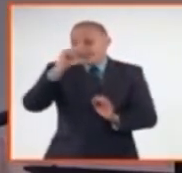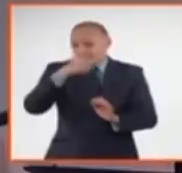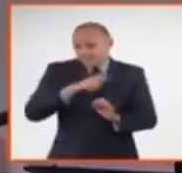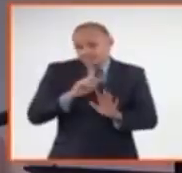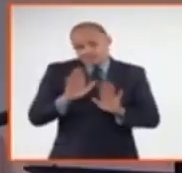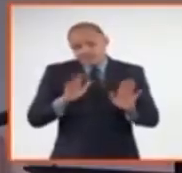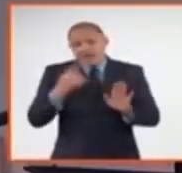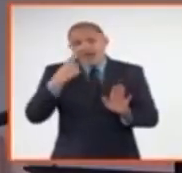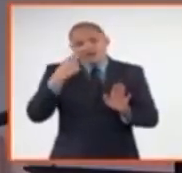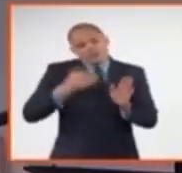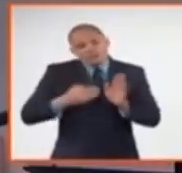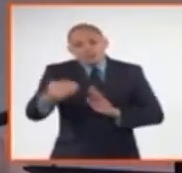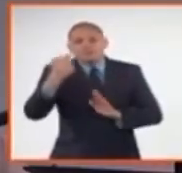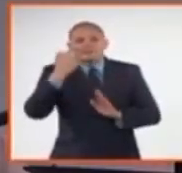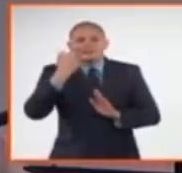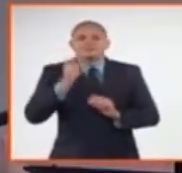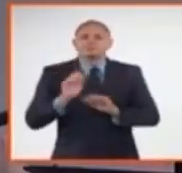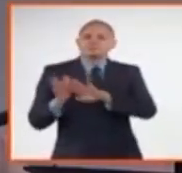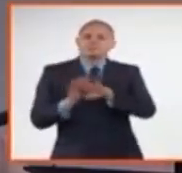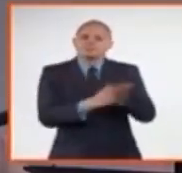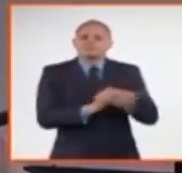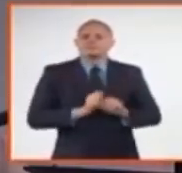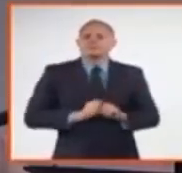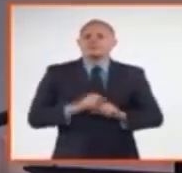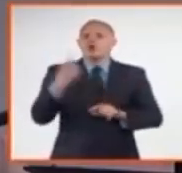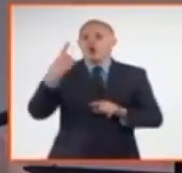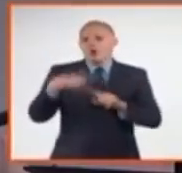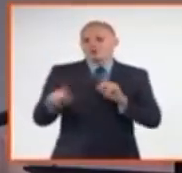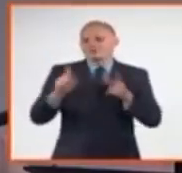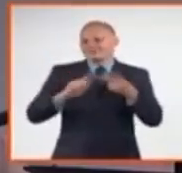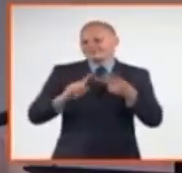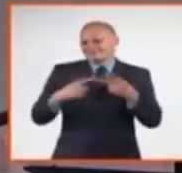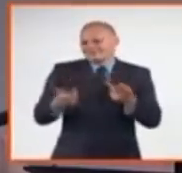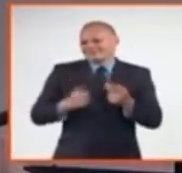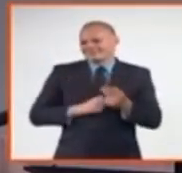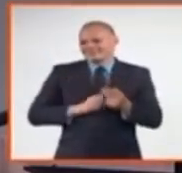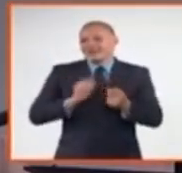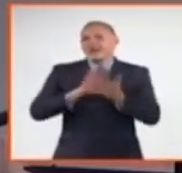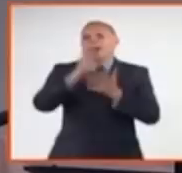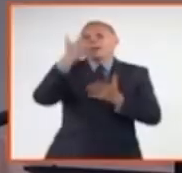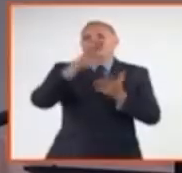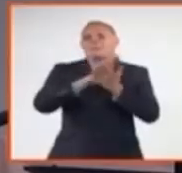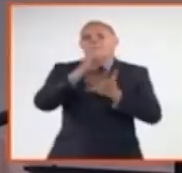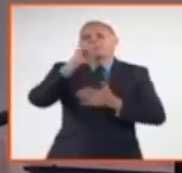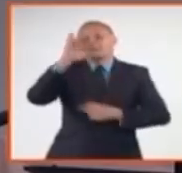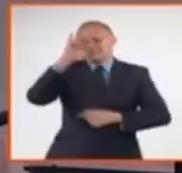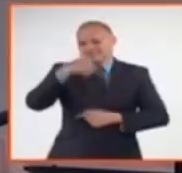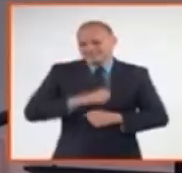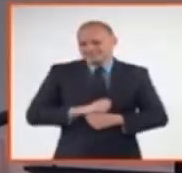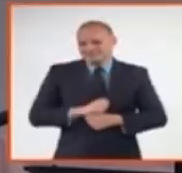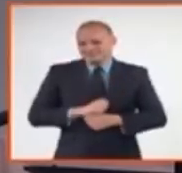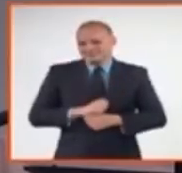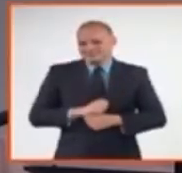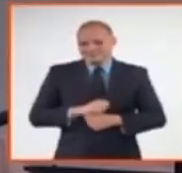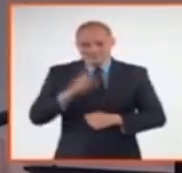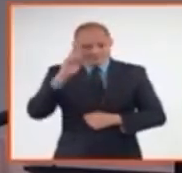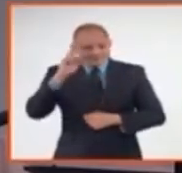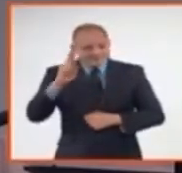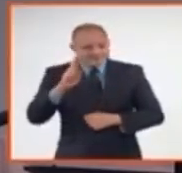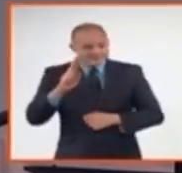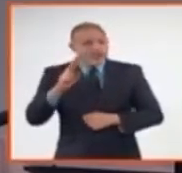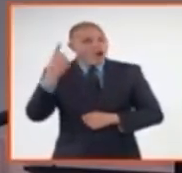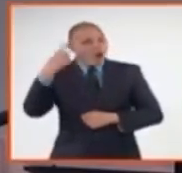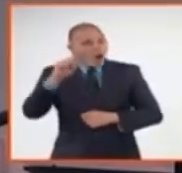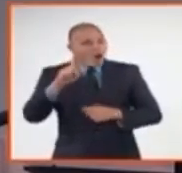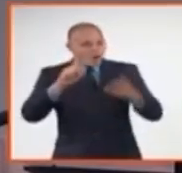y bueno mambisa que ha pasado con mambisa de mambisa hablamos en las mesas redondas iniciales hemos traído